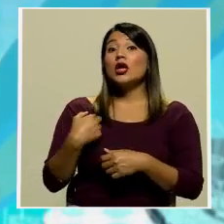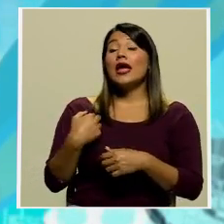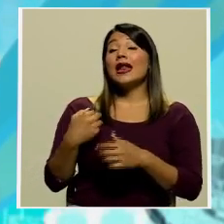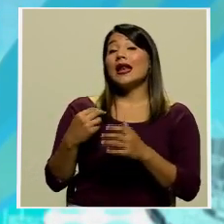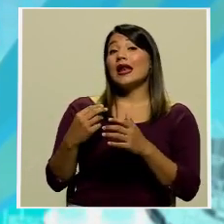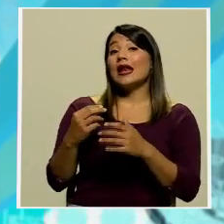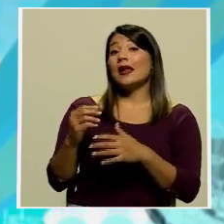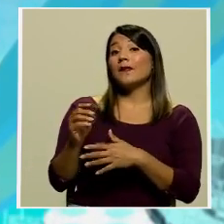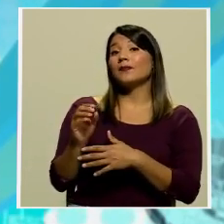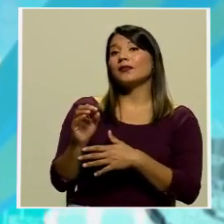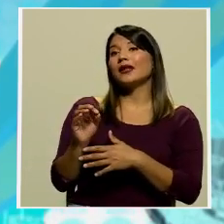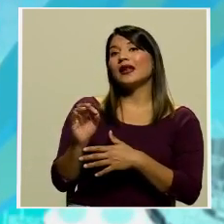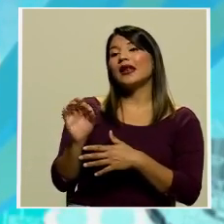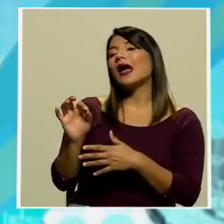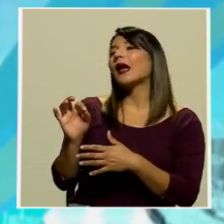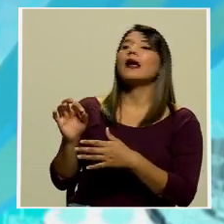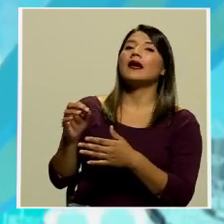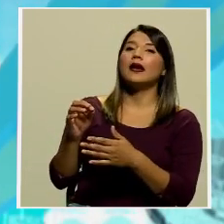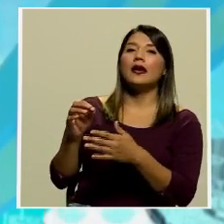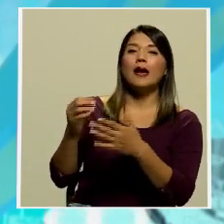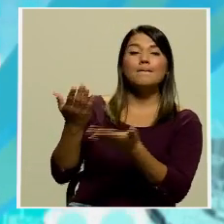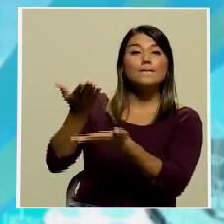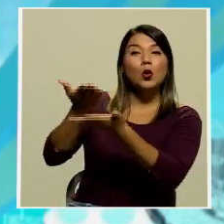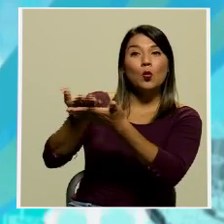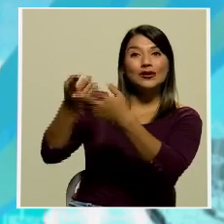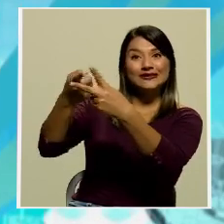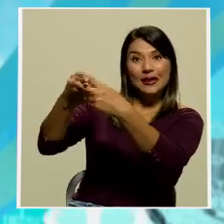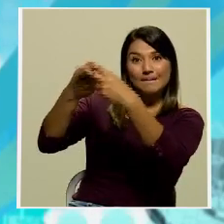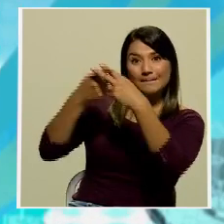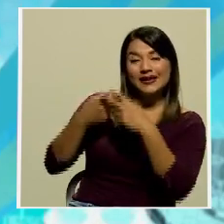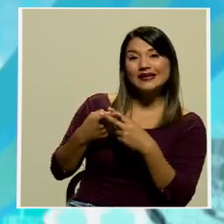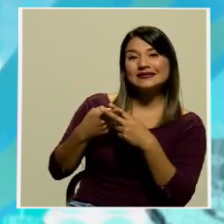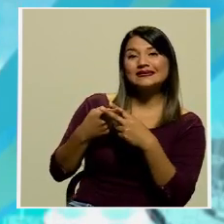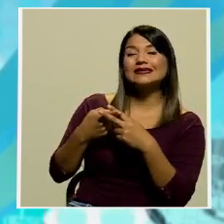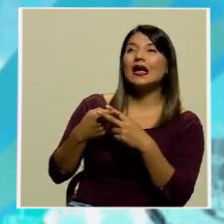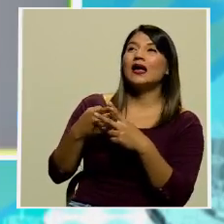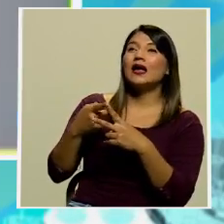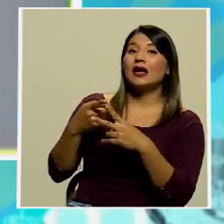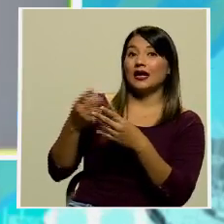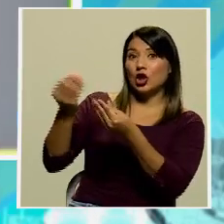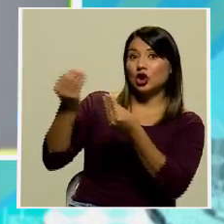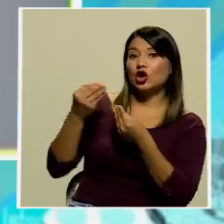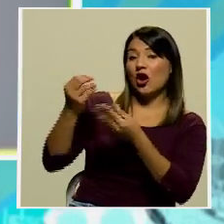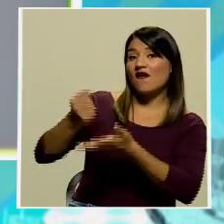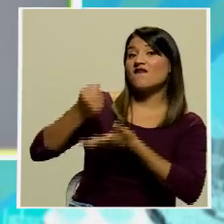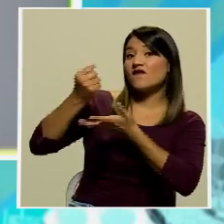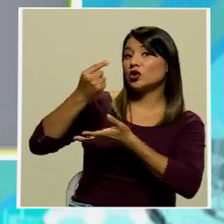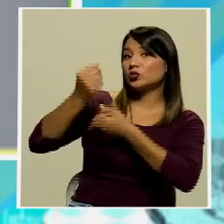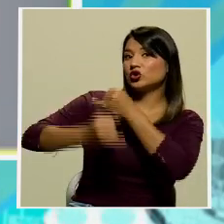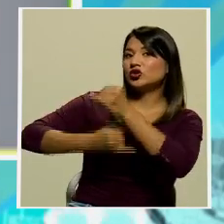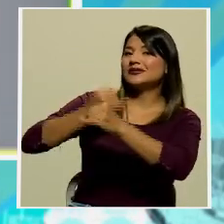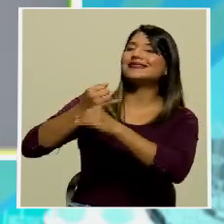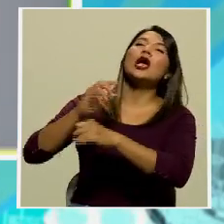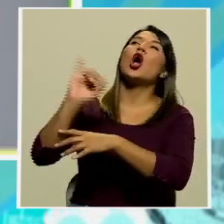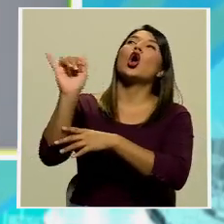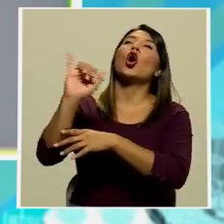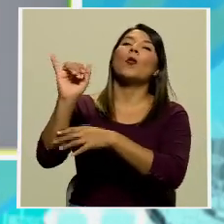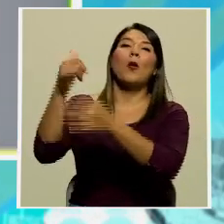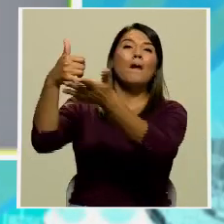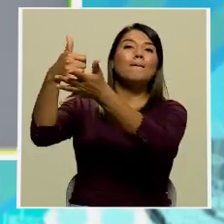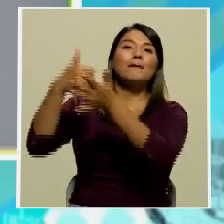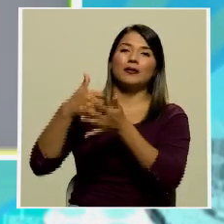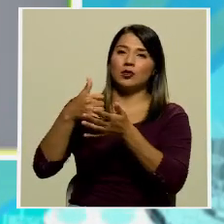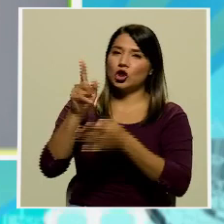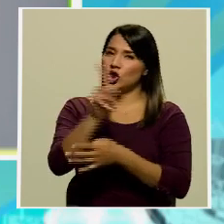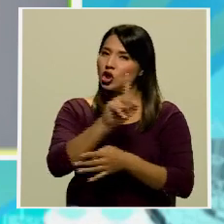Fondo Monetario Internacional un poco es un premio a esa disciplina fiscal. Eso no quiere decir que no tengamos problemas fiscales.